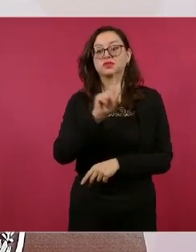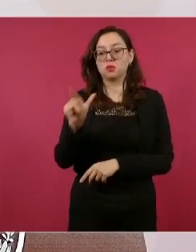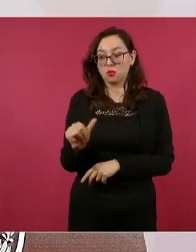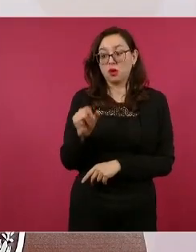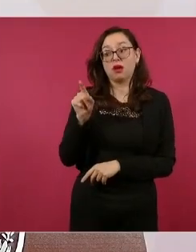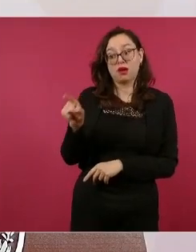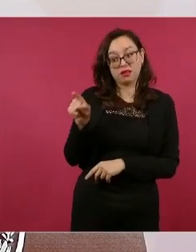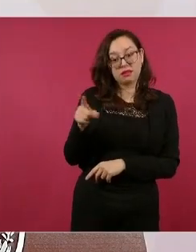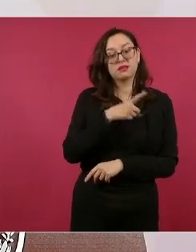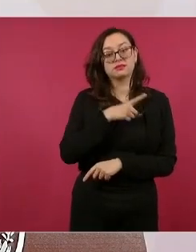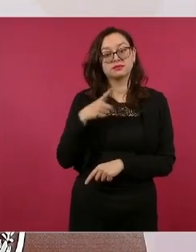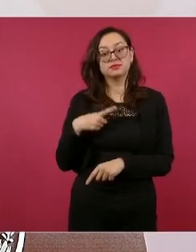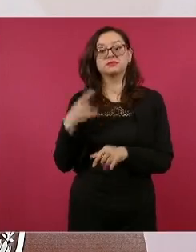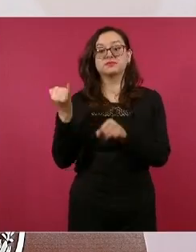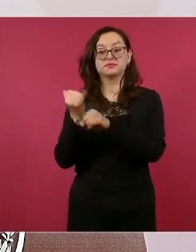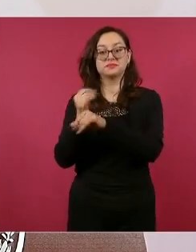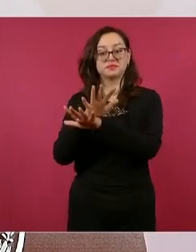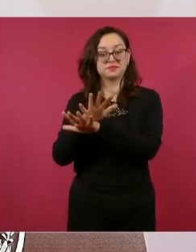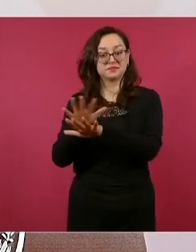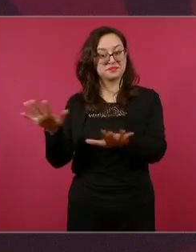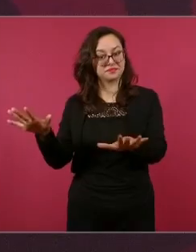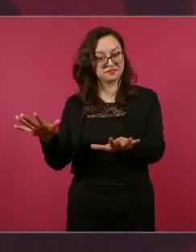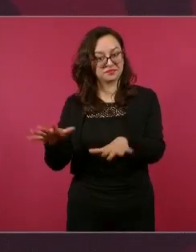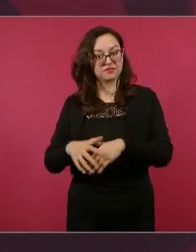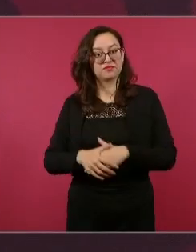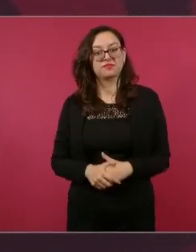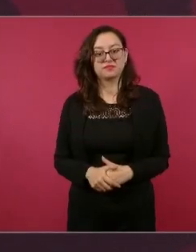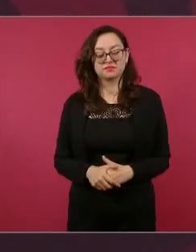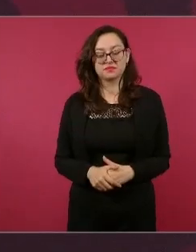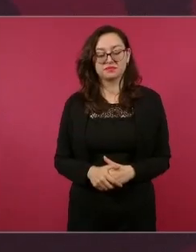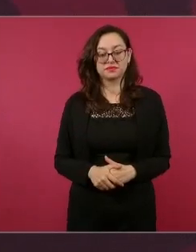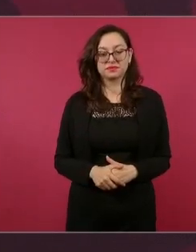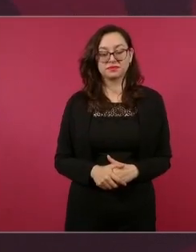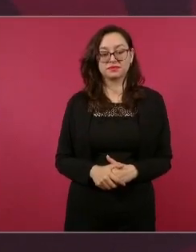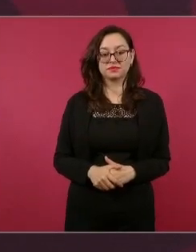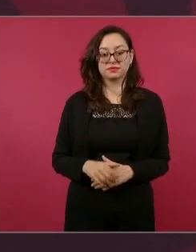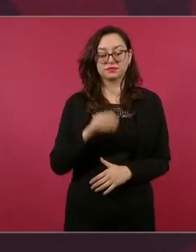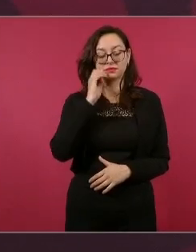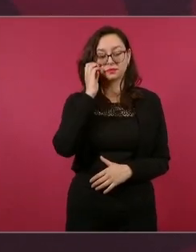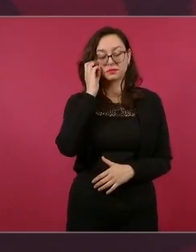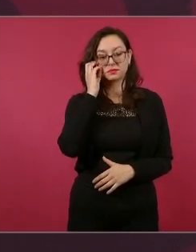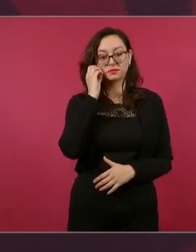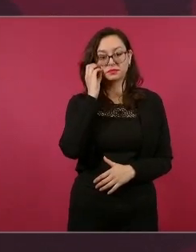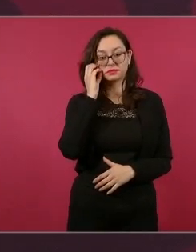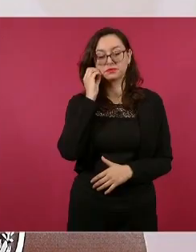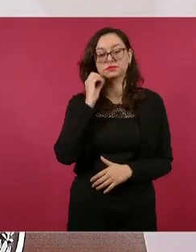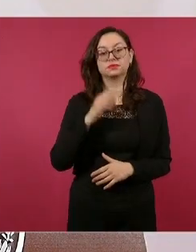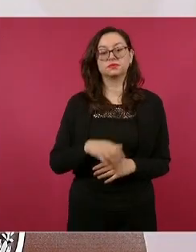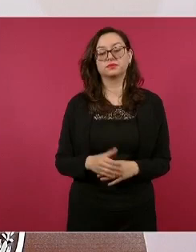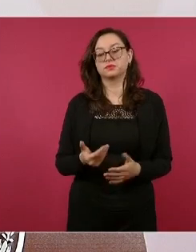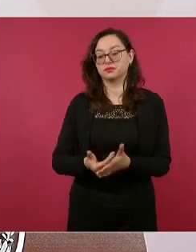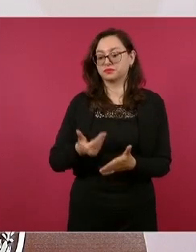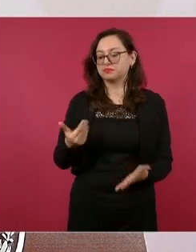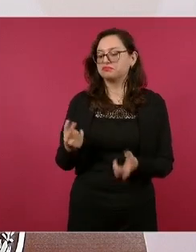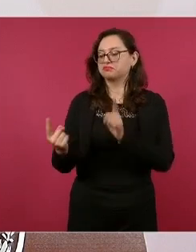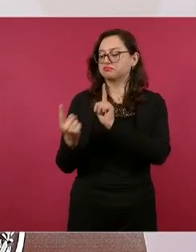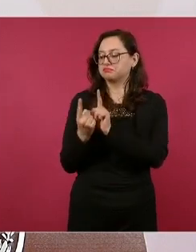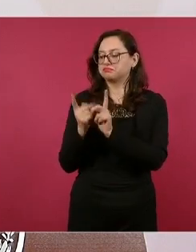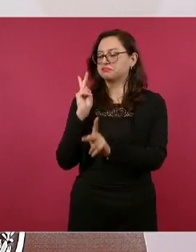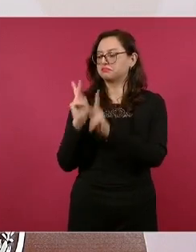ustedes. Pero es un encuentro para platicar,